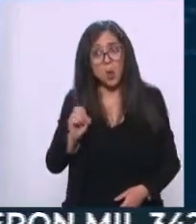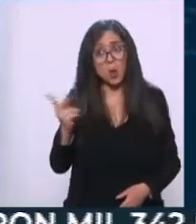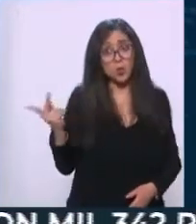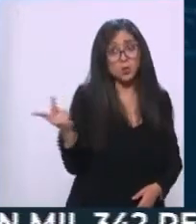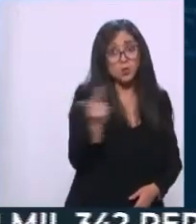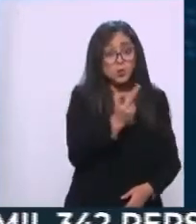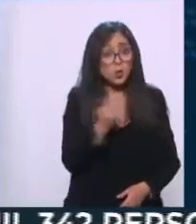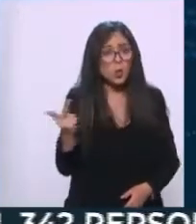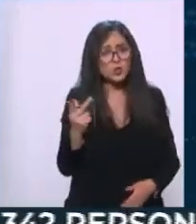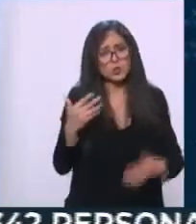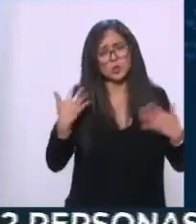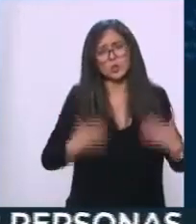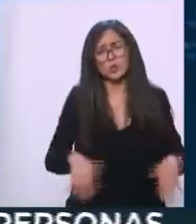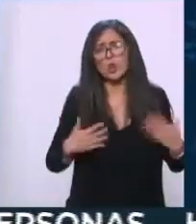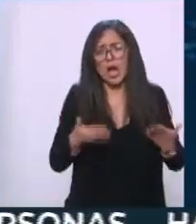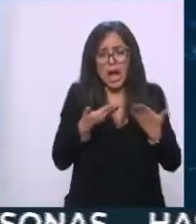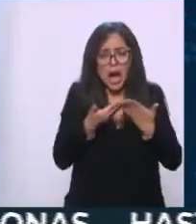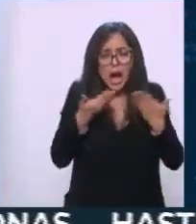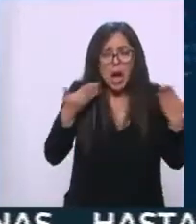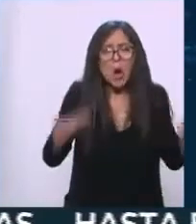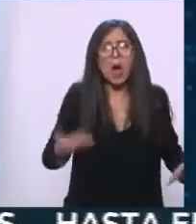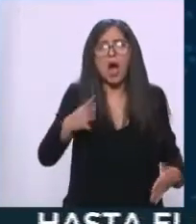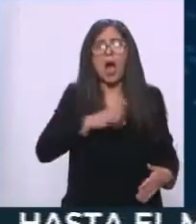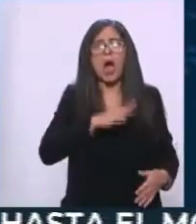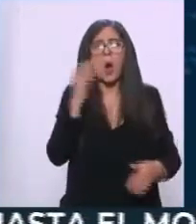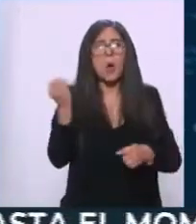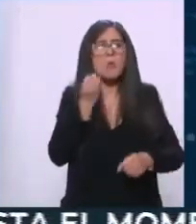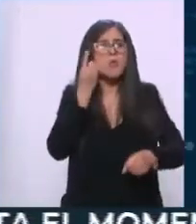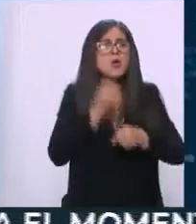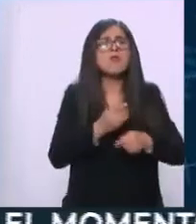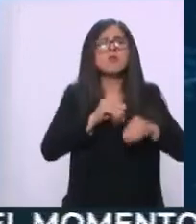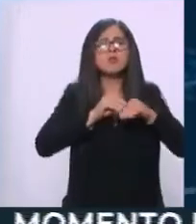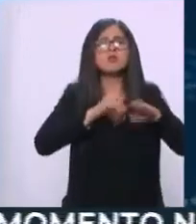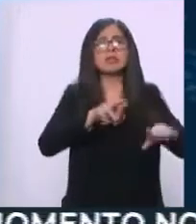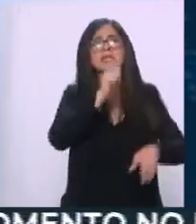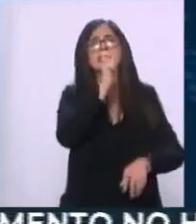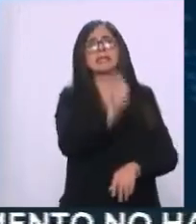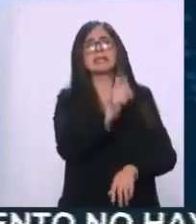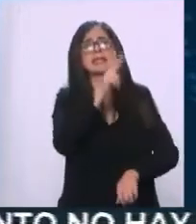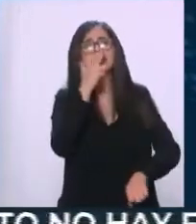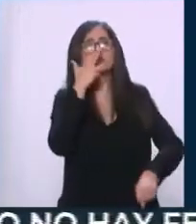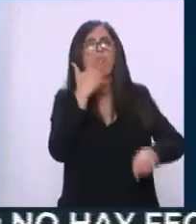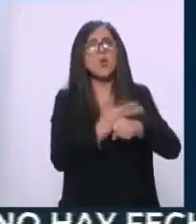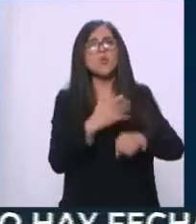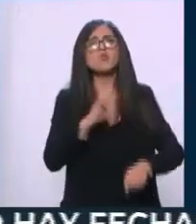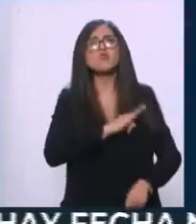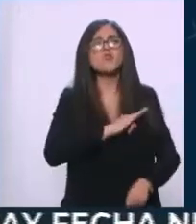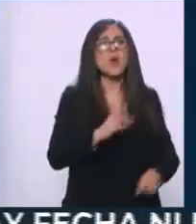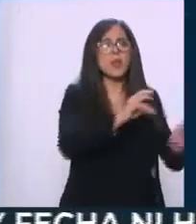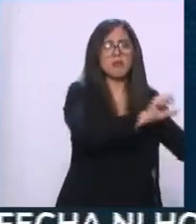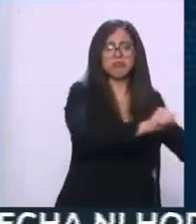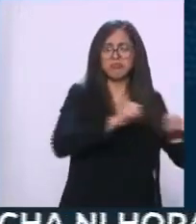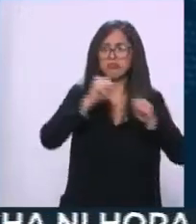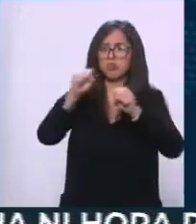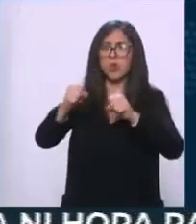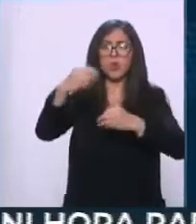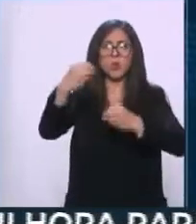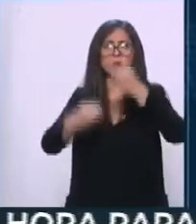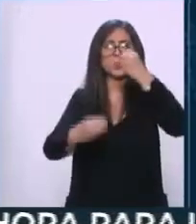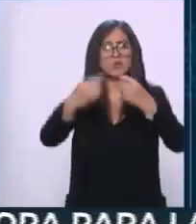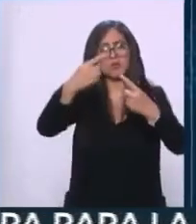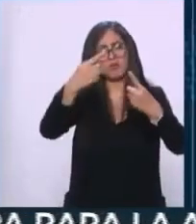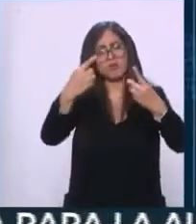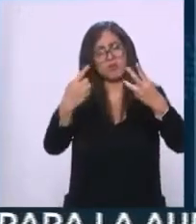una enorme responsabilidad de llevar a juicio a estos personajes que apenas estamos sabiendo.